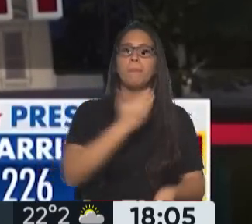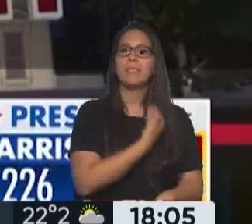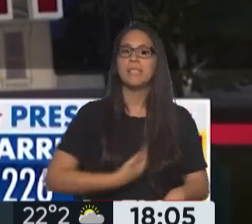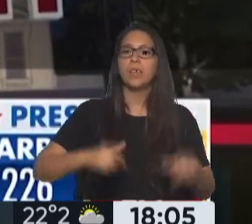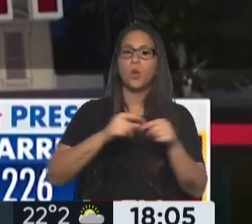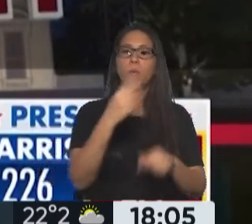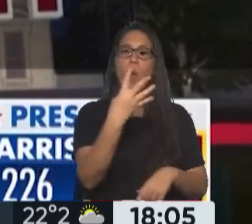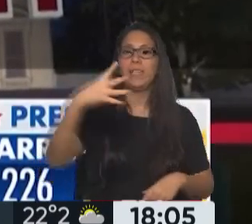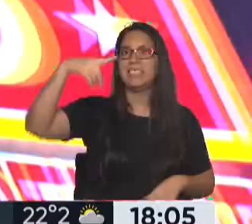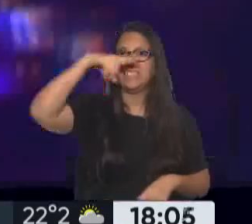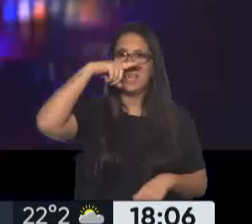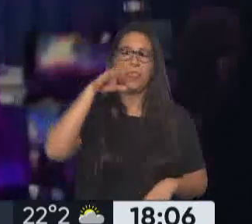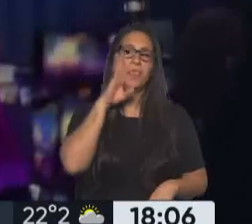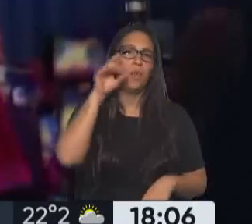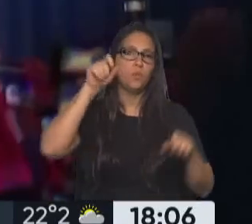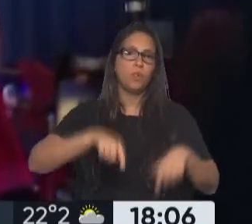of the United States.